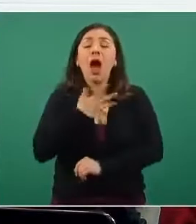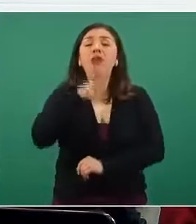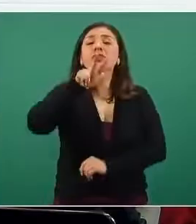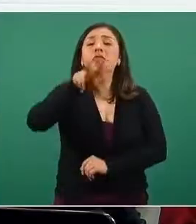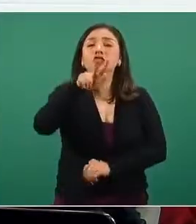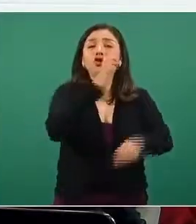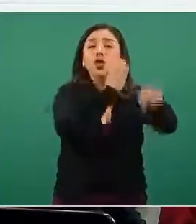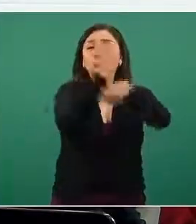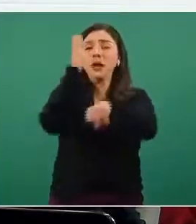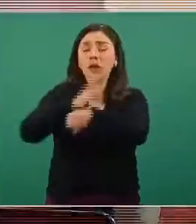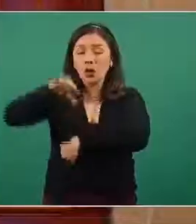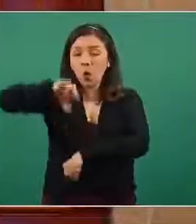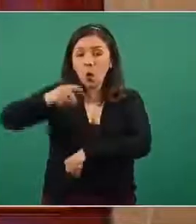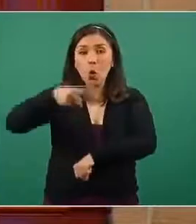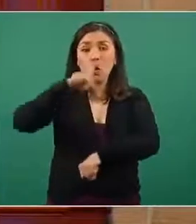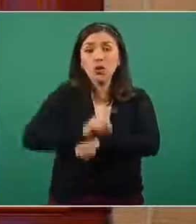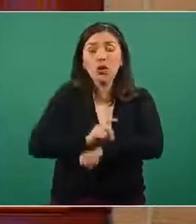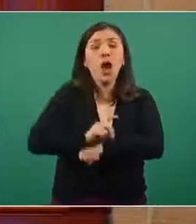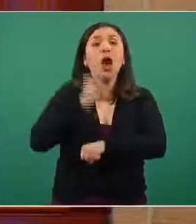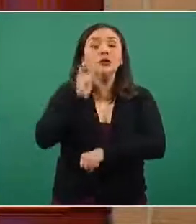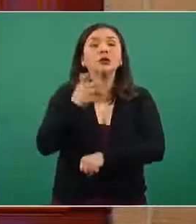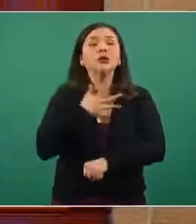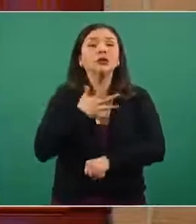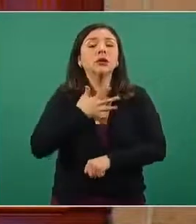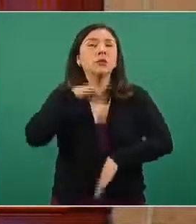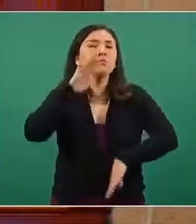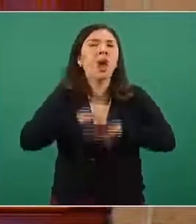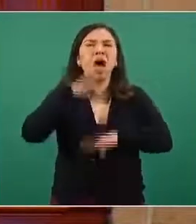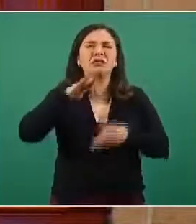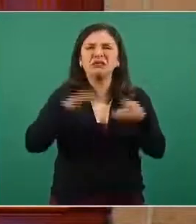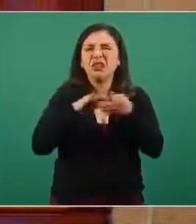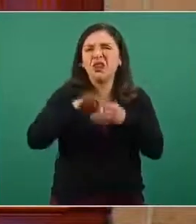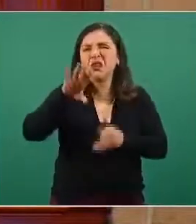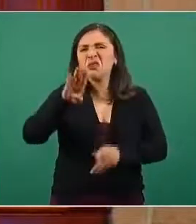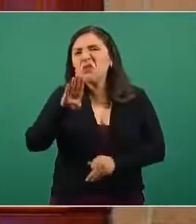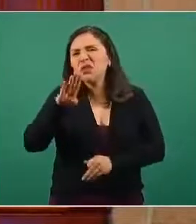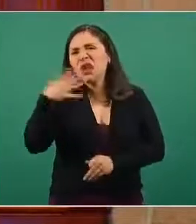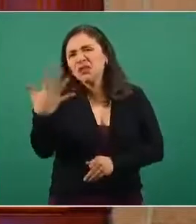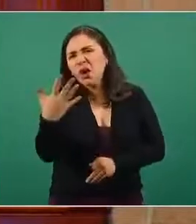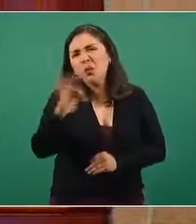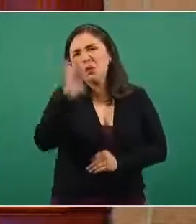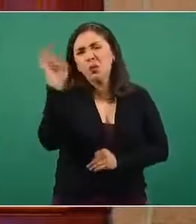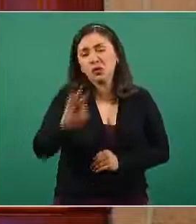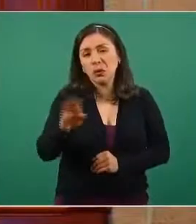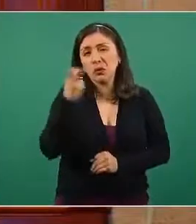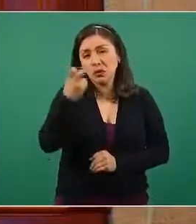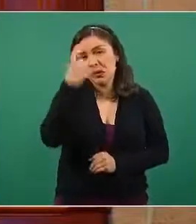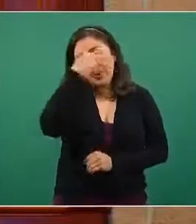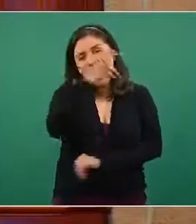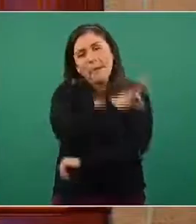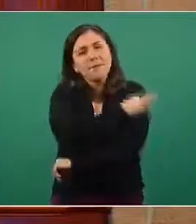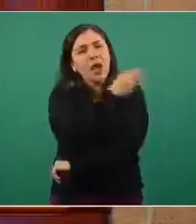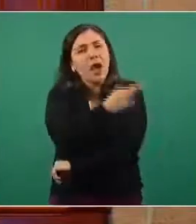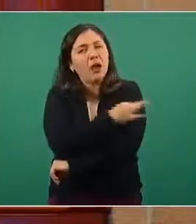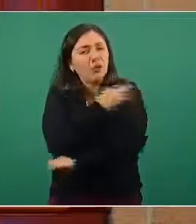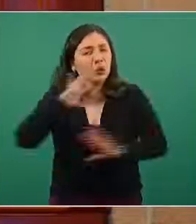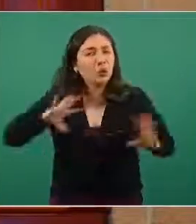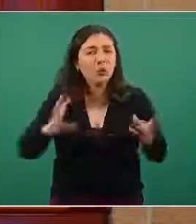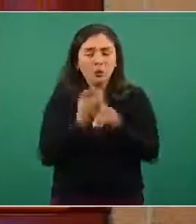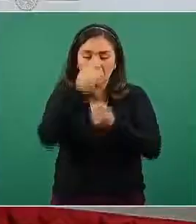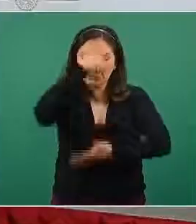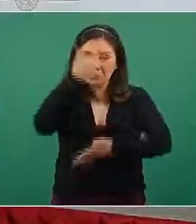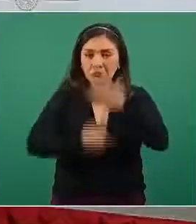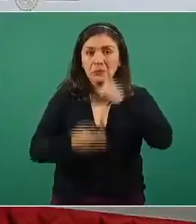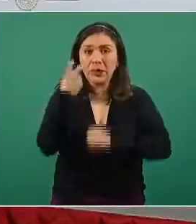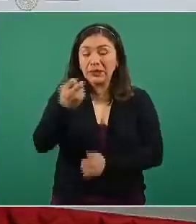entidades que para el día de hoy tienen ya un avance de más del 95% de aplicar estas dosis